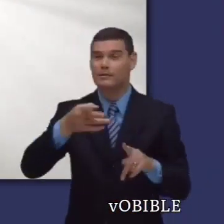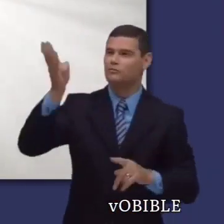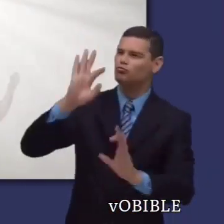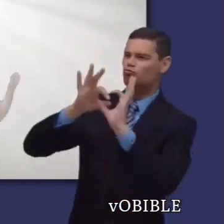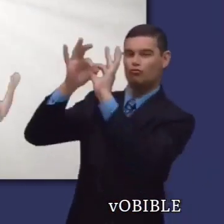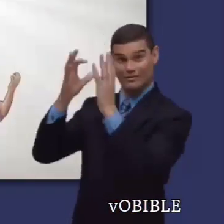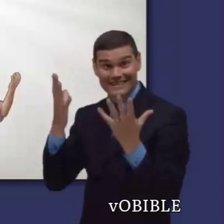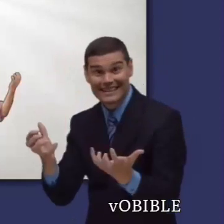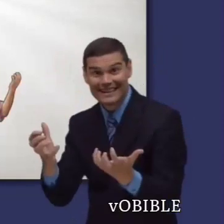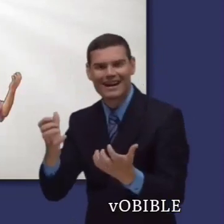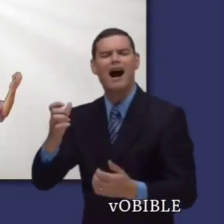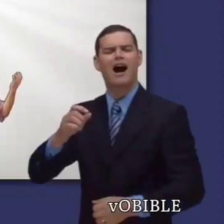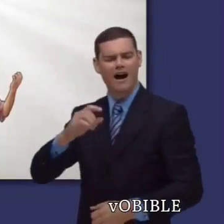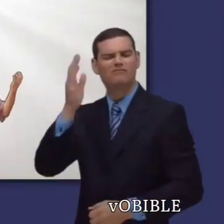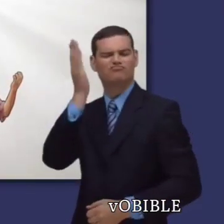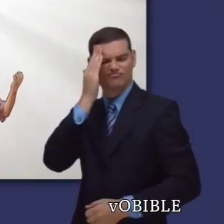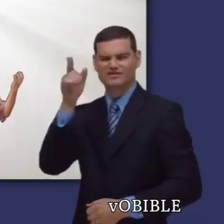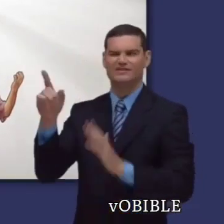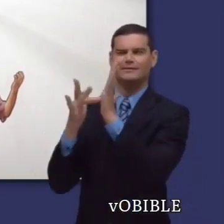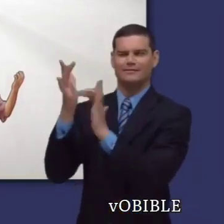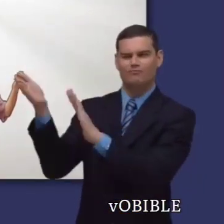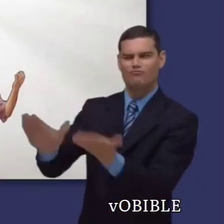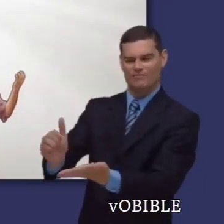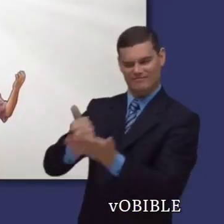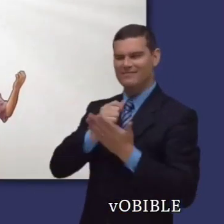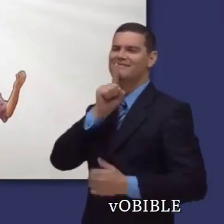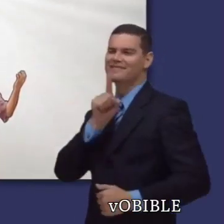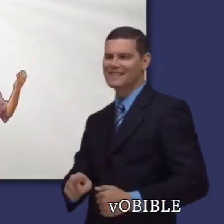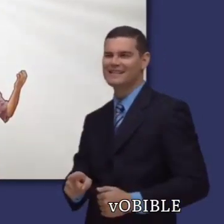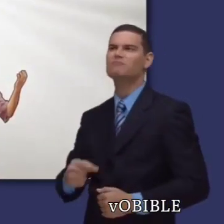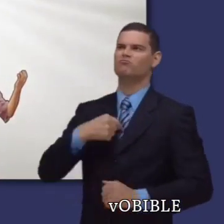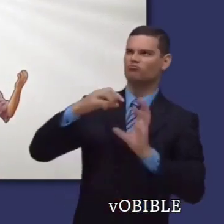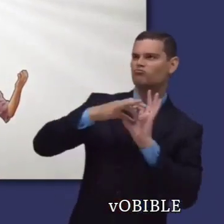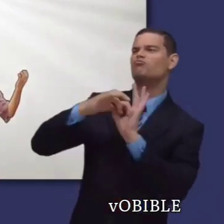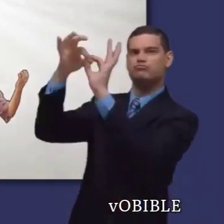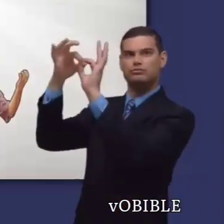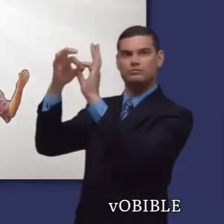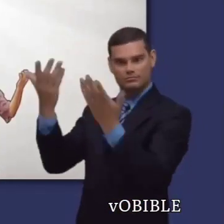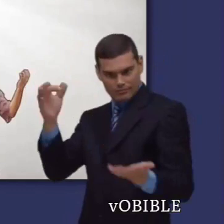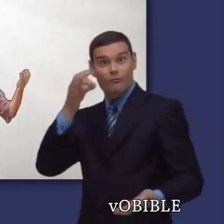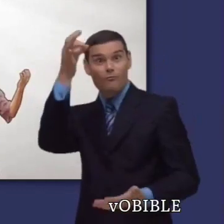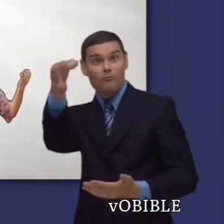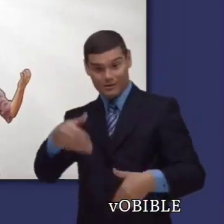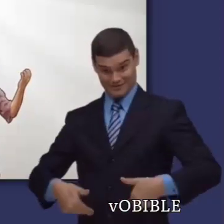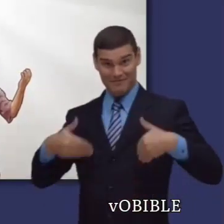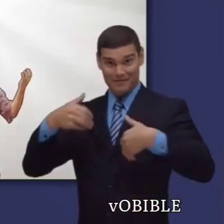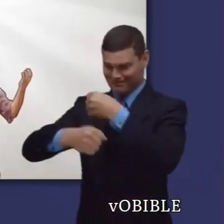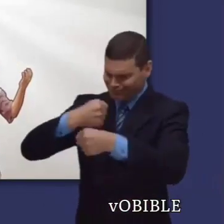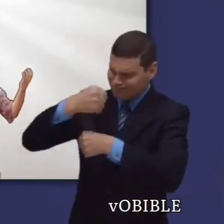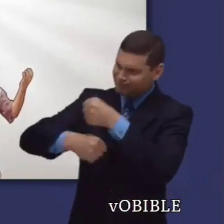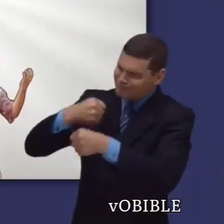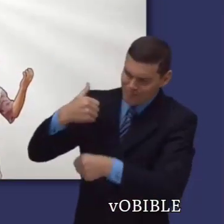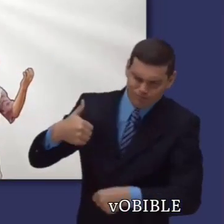manos humanas, es decir, el sistema para adorar a Jehová basado en el sacrificio de Cristo, nos ofrece todo lo necesario